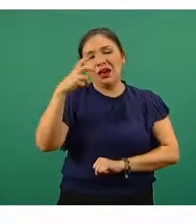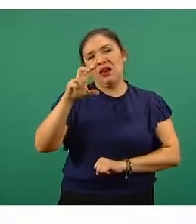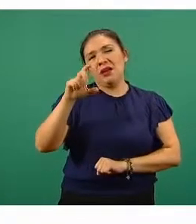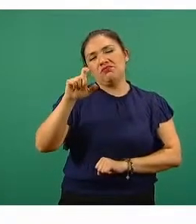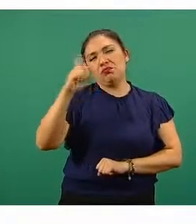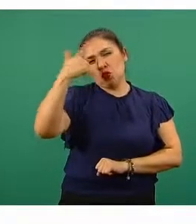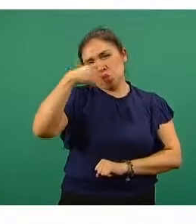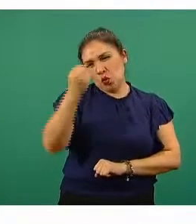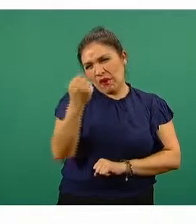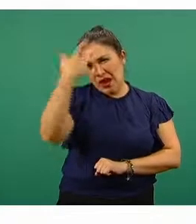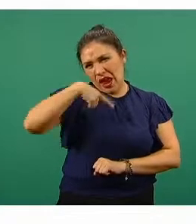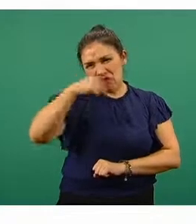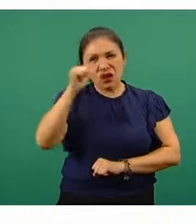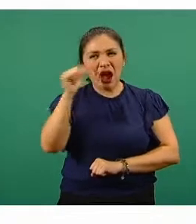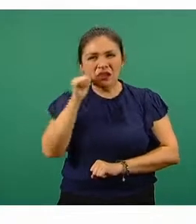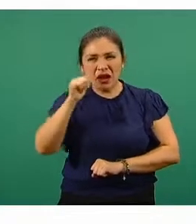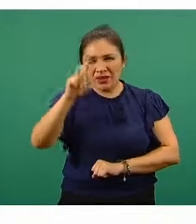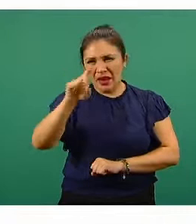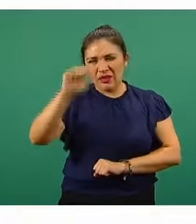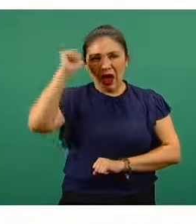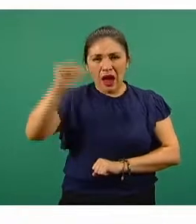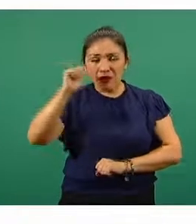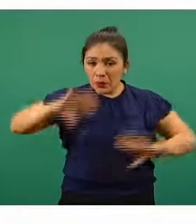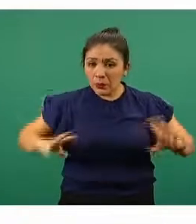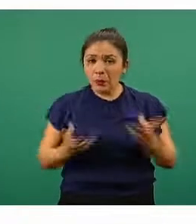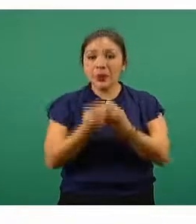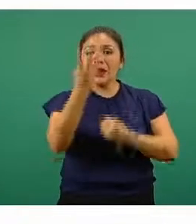30 de abril un total de